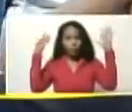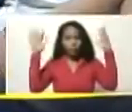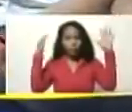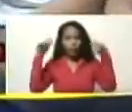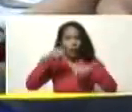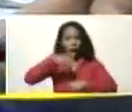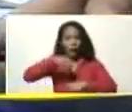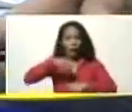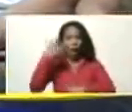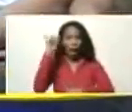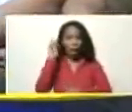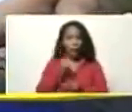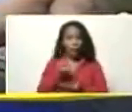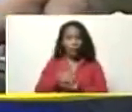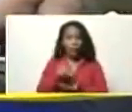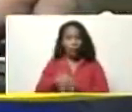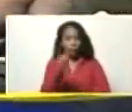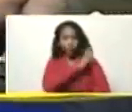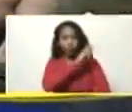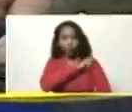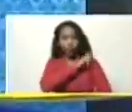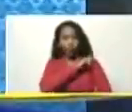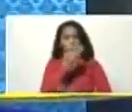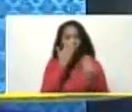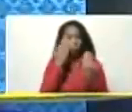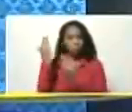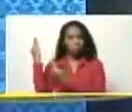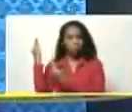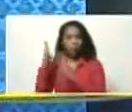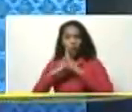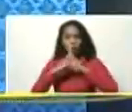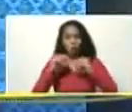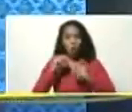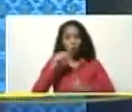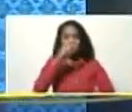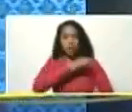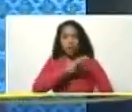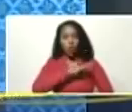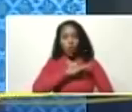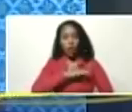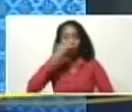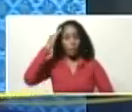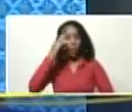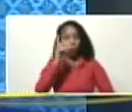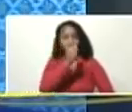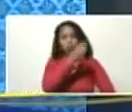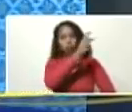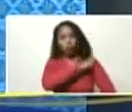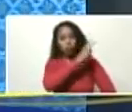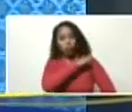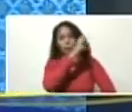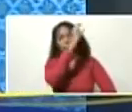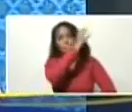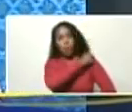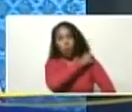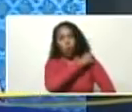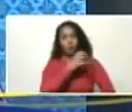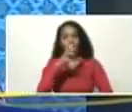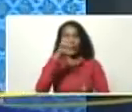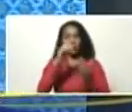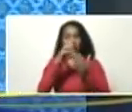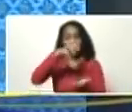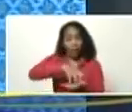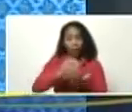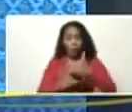Aquí están presentes mi comandante en jefe, como usted puede ver, todos los señores generales, almirantes, comandantes, integrantes del Estado Mayor